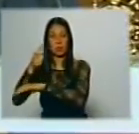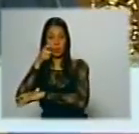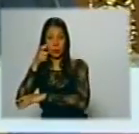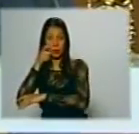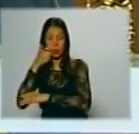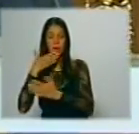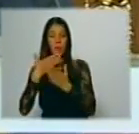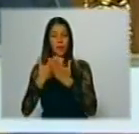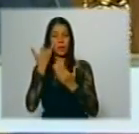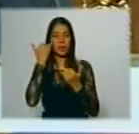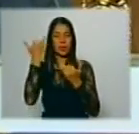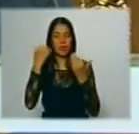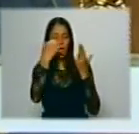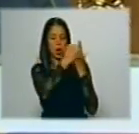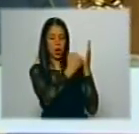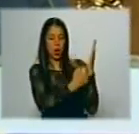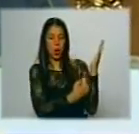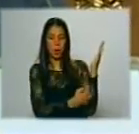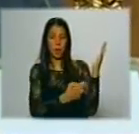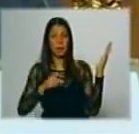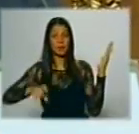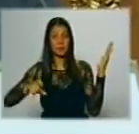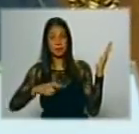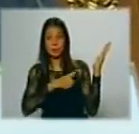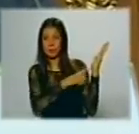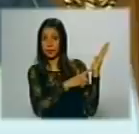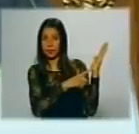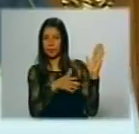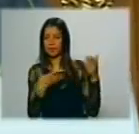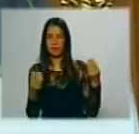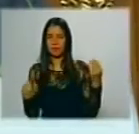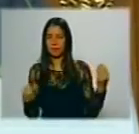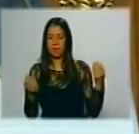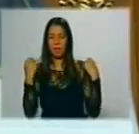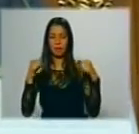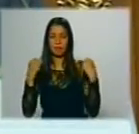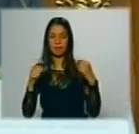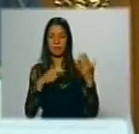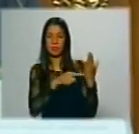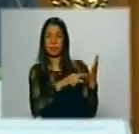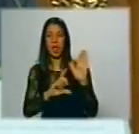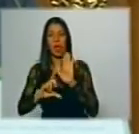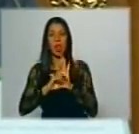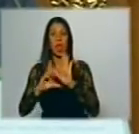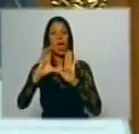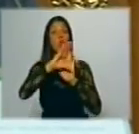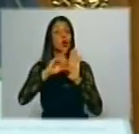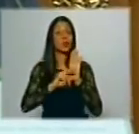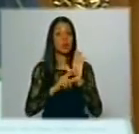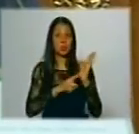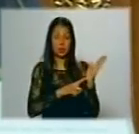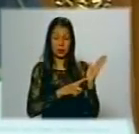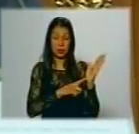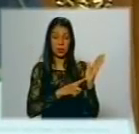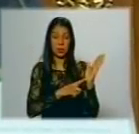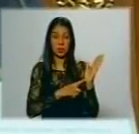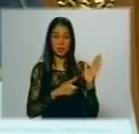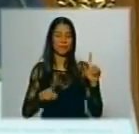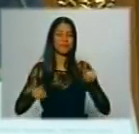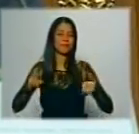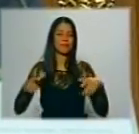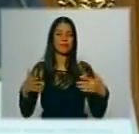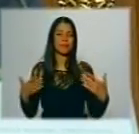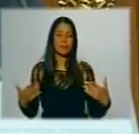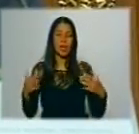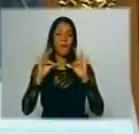las propuestas de normativa necesarias para la implementación de esta ley constitucional en cuanto a